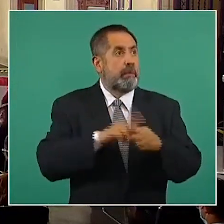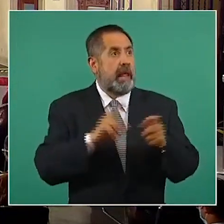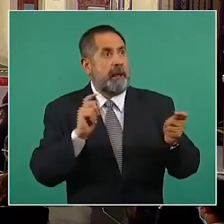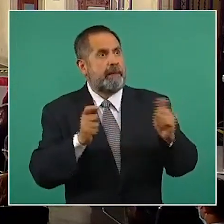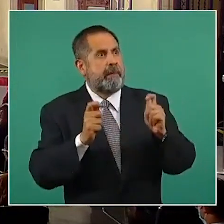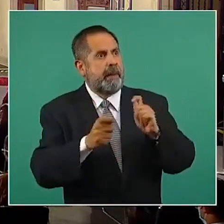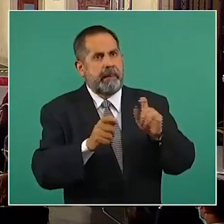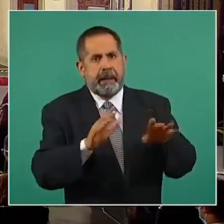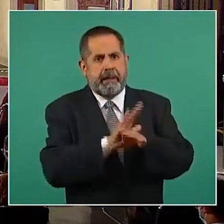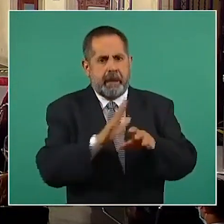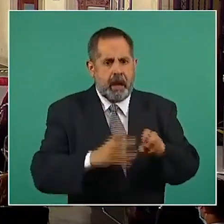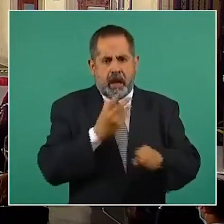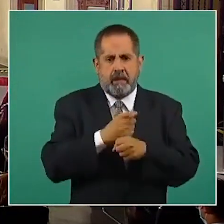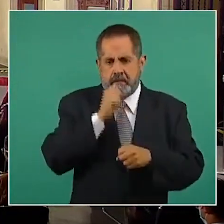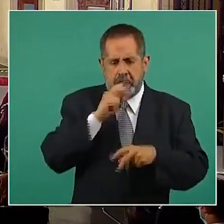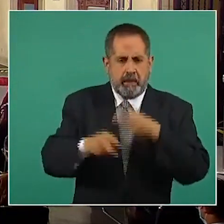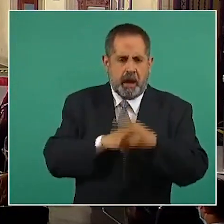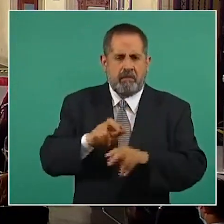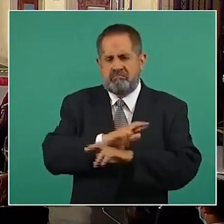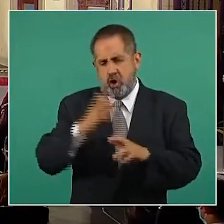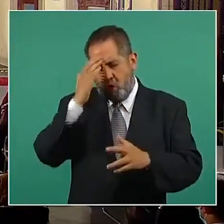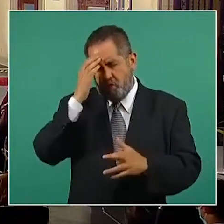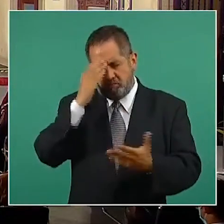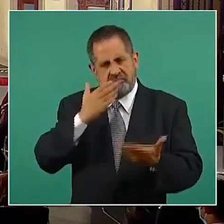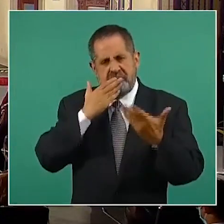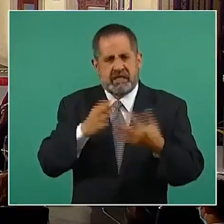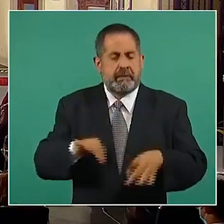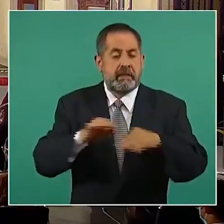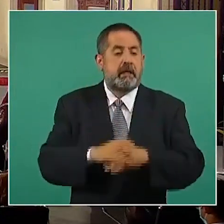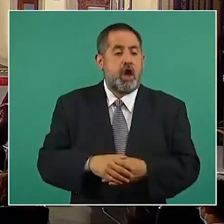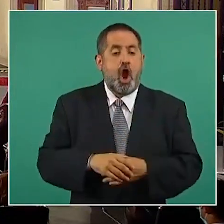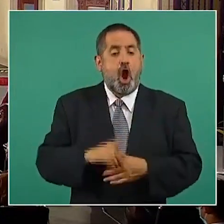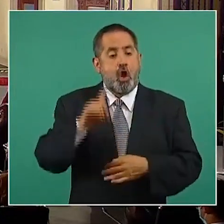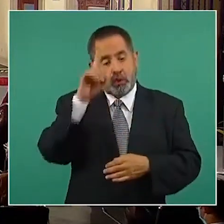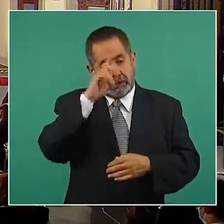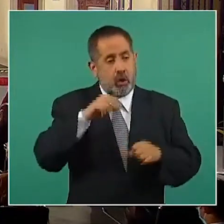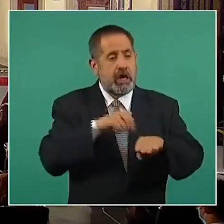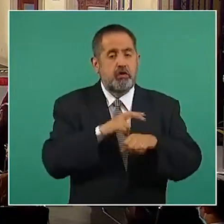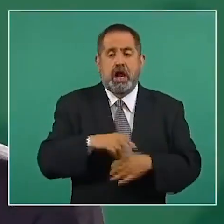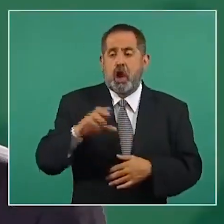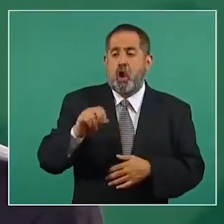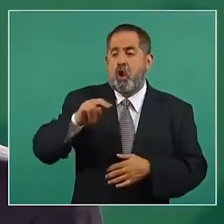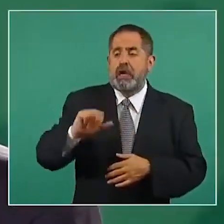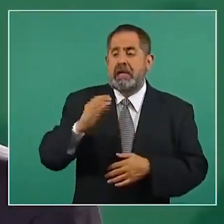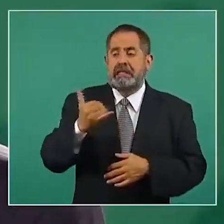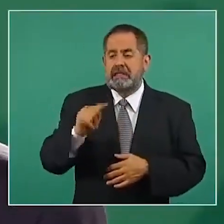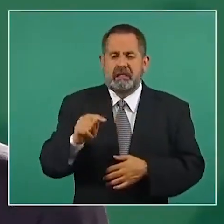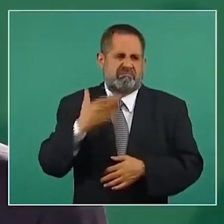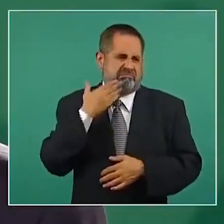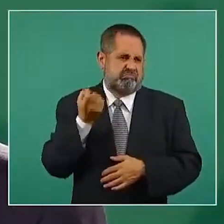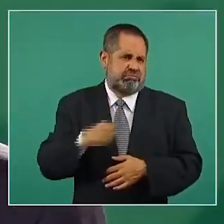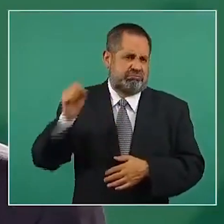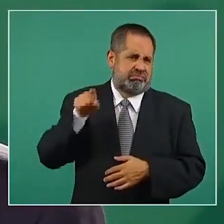hospitalaria, que también nos interesa que se reconozca como un elemento especial. El Consejo Nacional de Ciencia y Tecnología de México, magistralmente